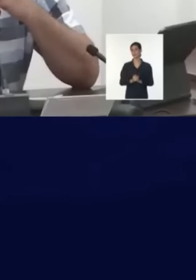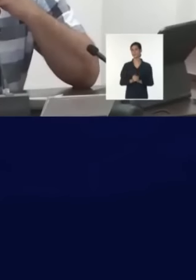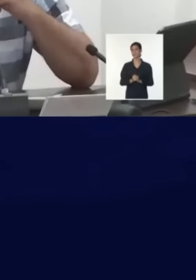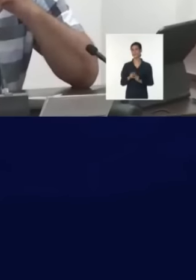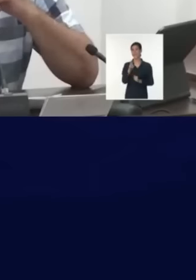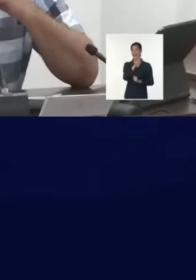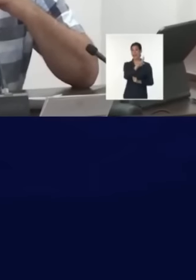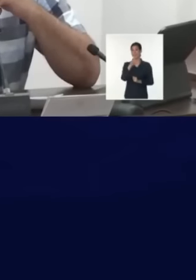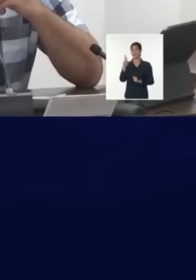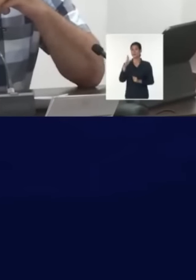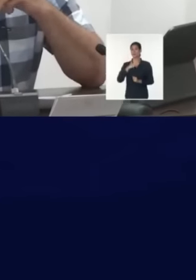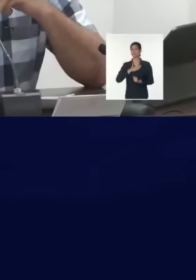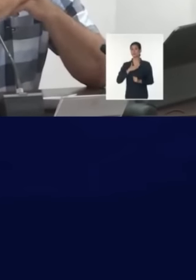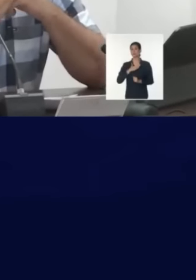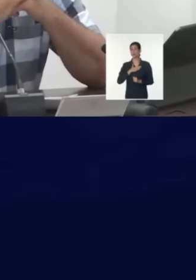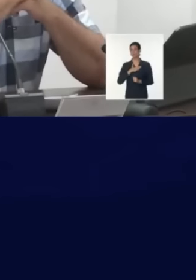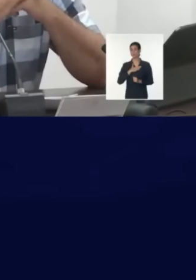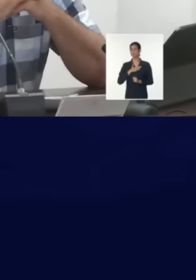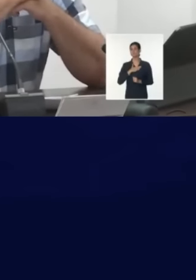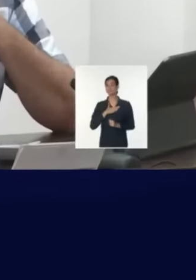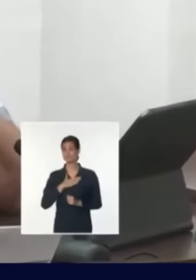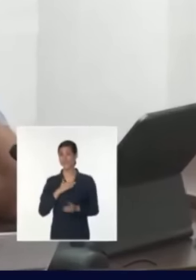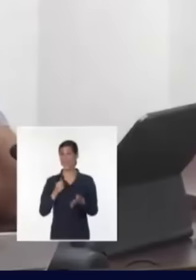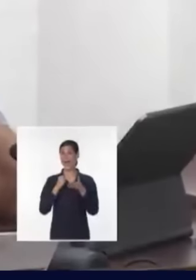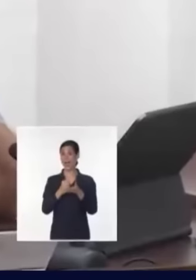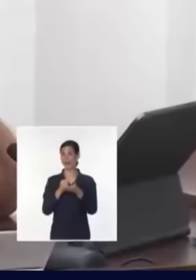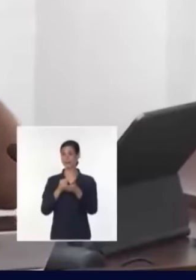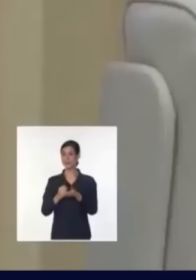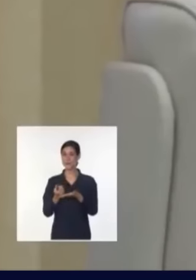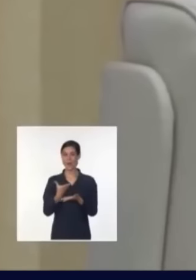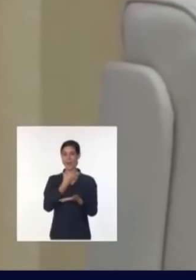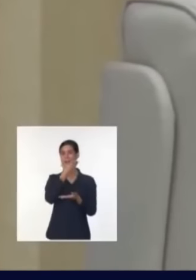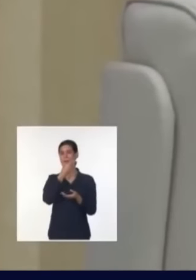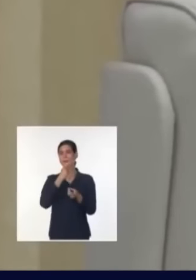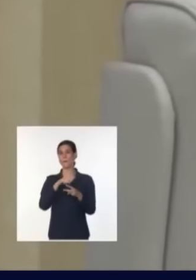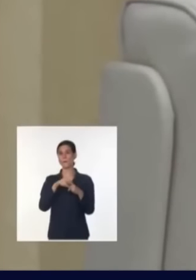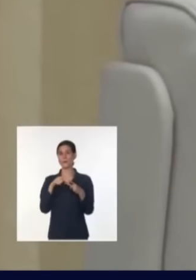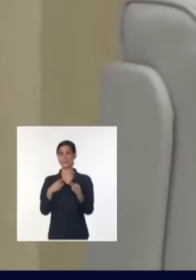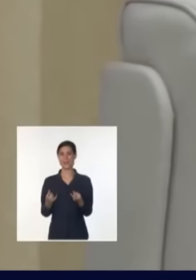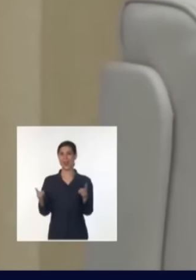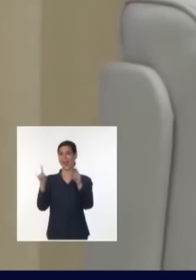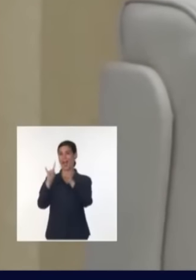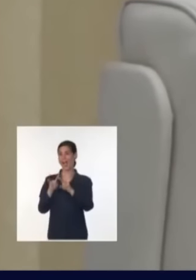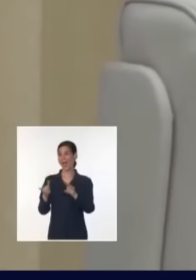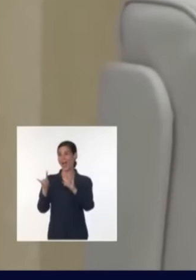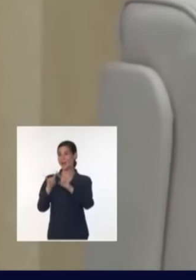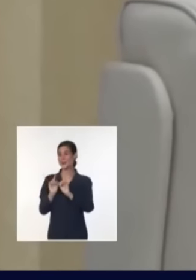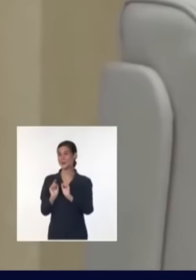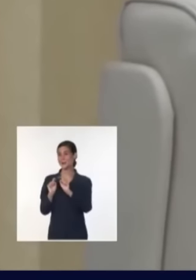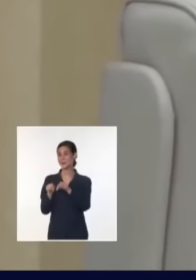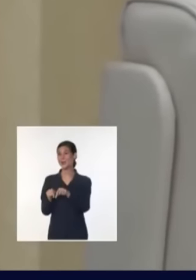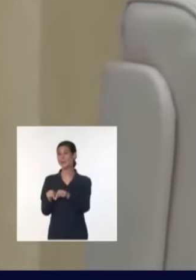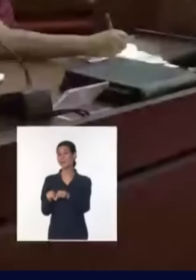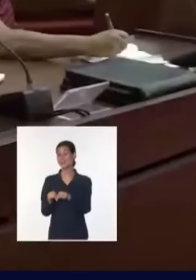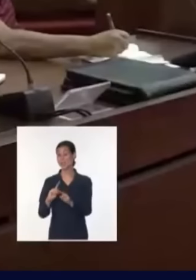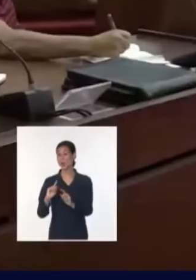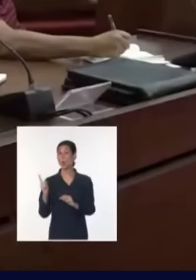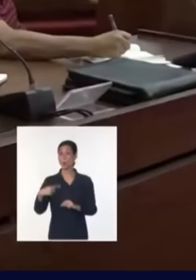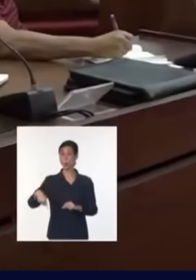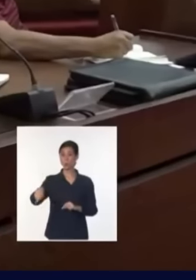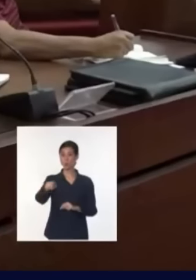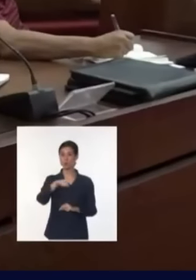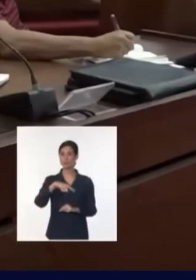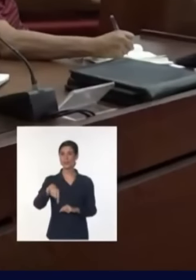Escucha a los jóvenes, escucha a los estudiantes, y por eso ustedes también toman parte en la toma de decisiones, porque cada vez que proponemos